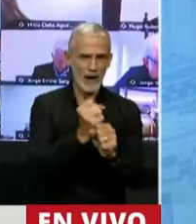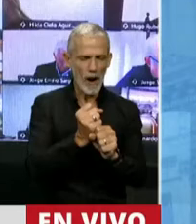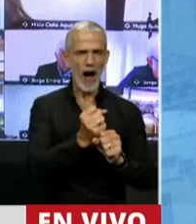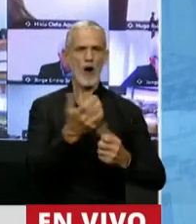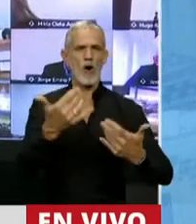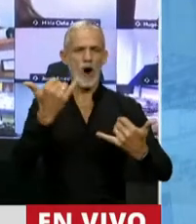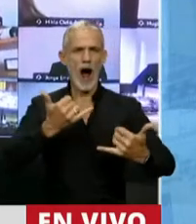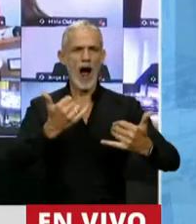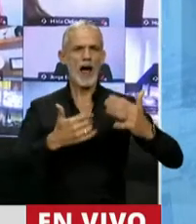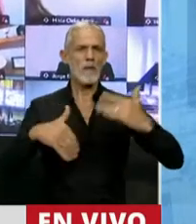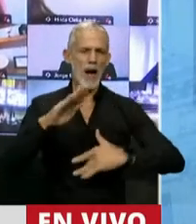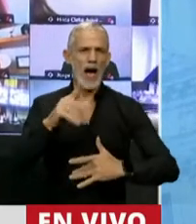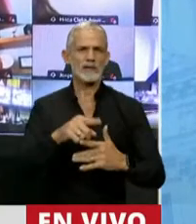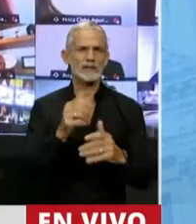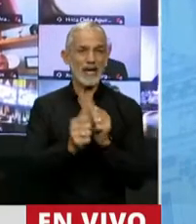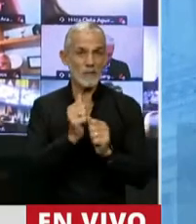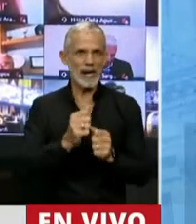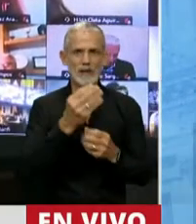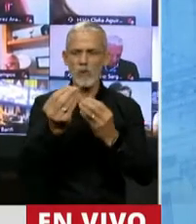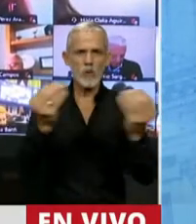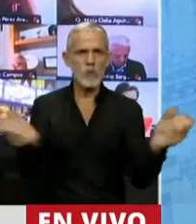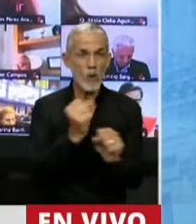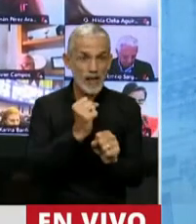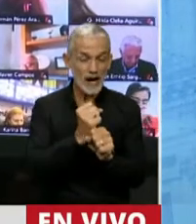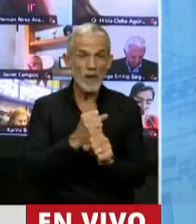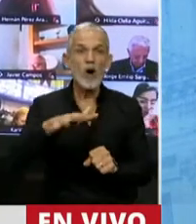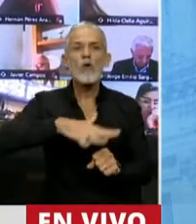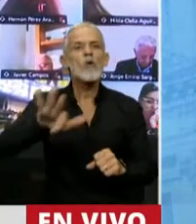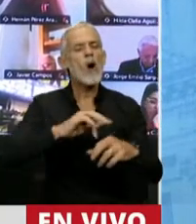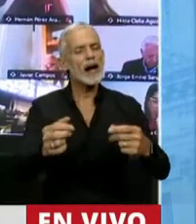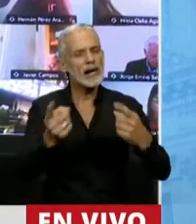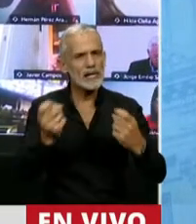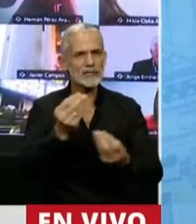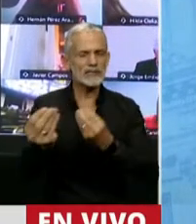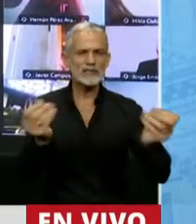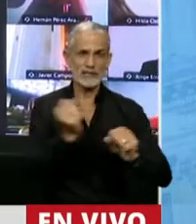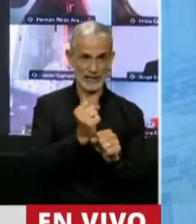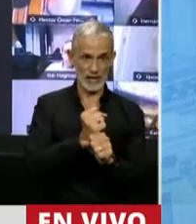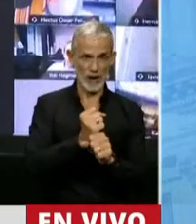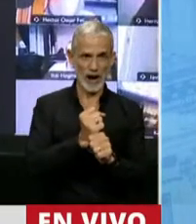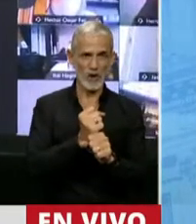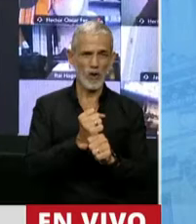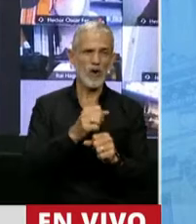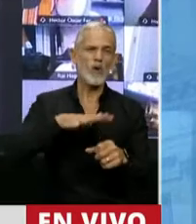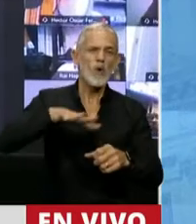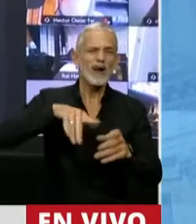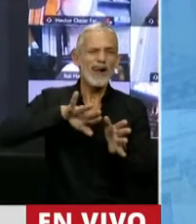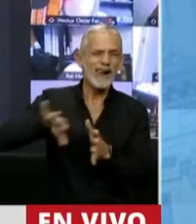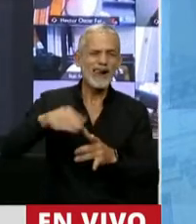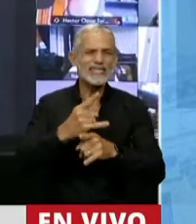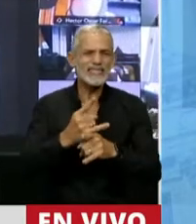tener más oficina de empresas generar laburo de lugares que verdaderamente lo necesitan lugares relegados sino que